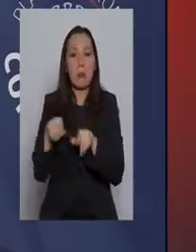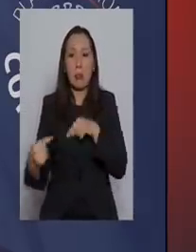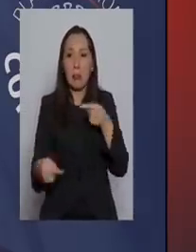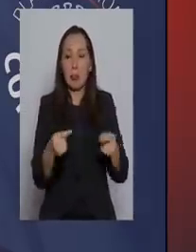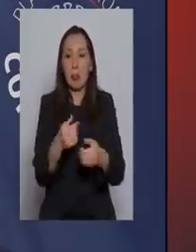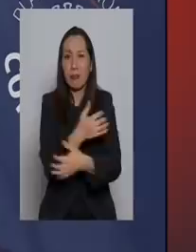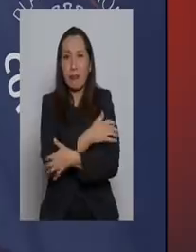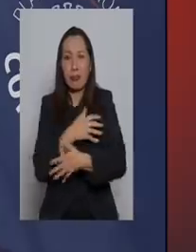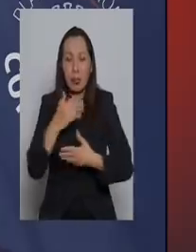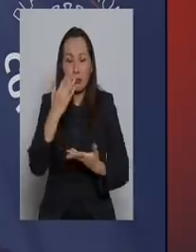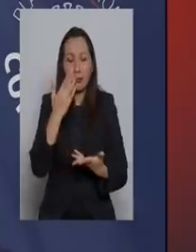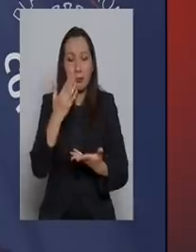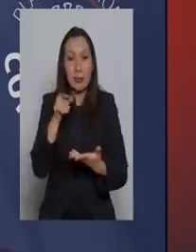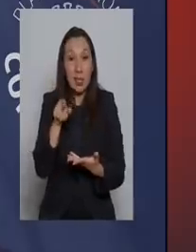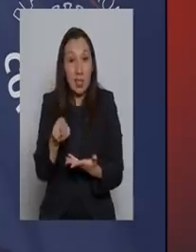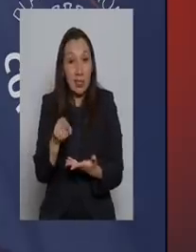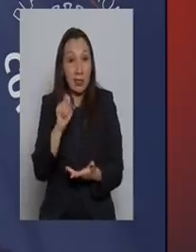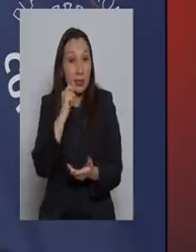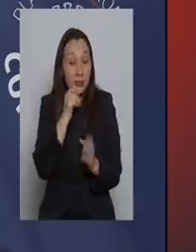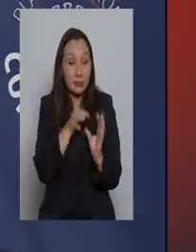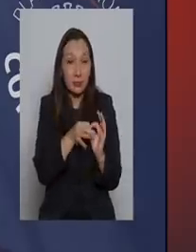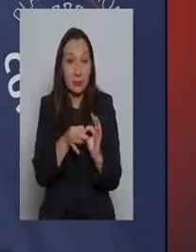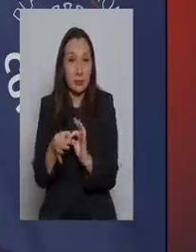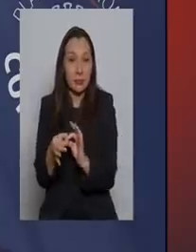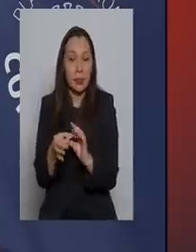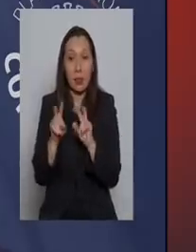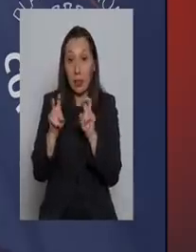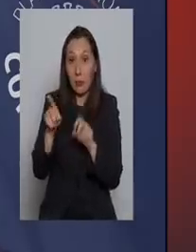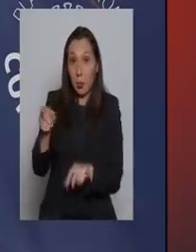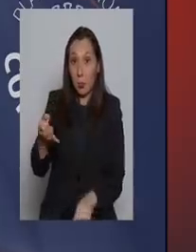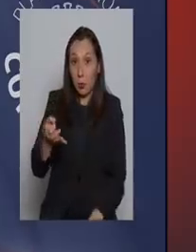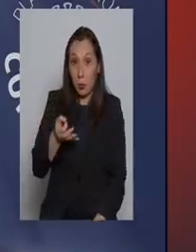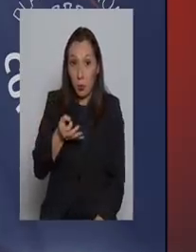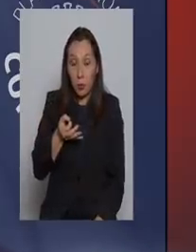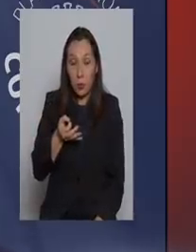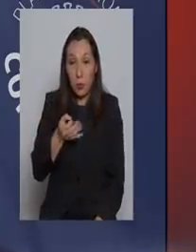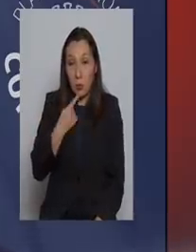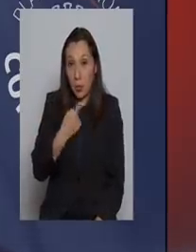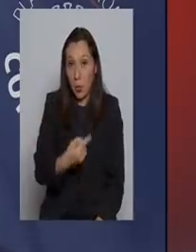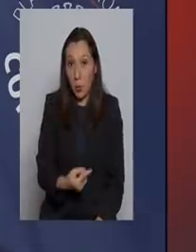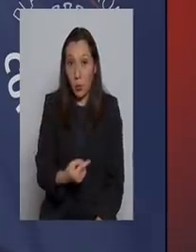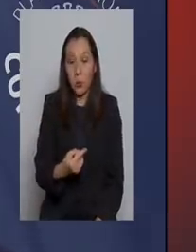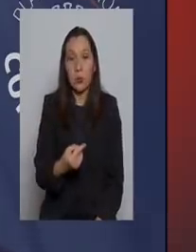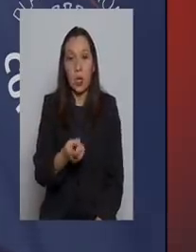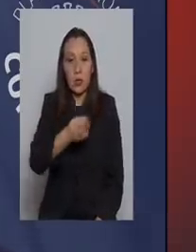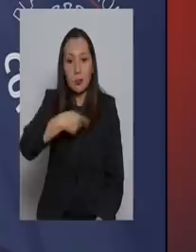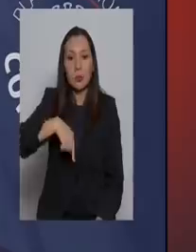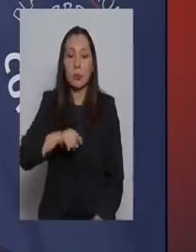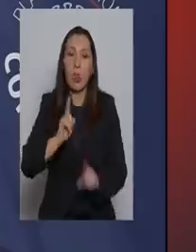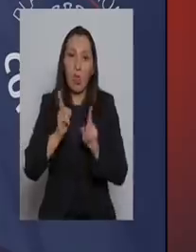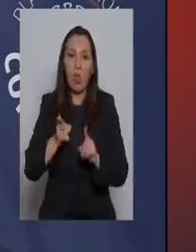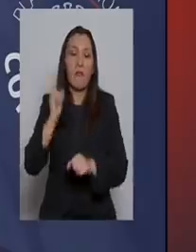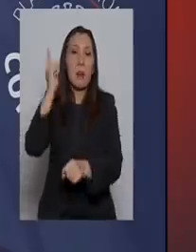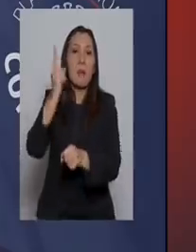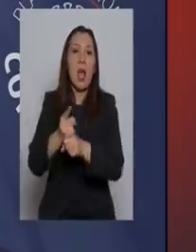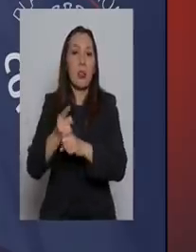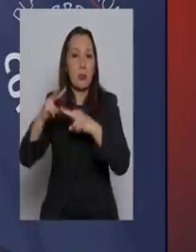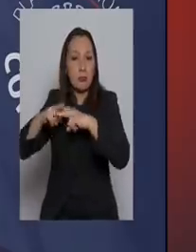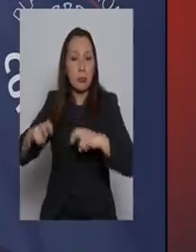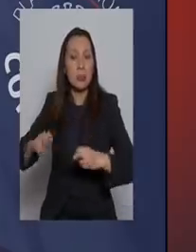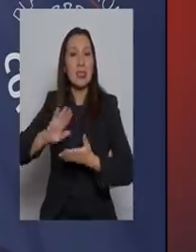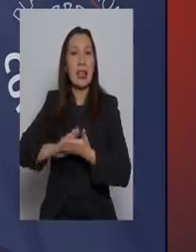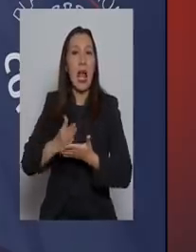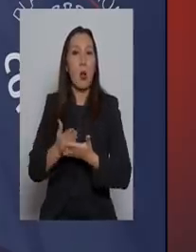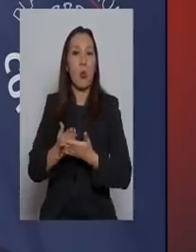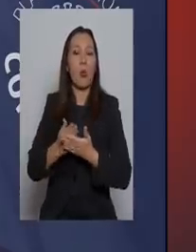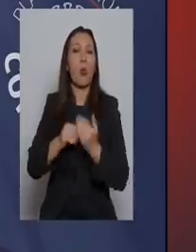otros. En ese sentido, en el caso que usted consulta, nosotros tenemos que instruir un sumario sanitario